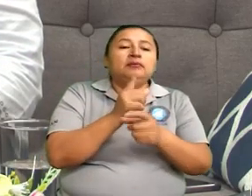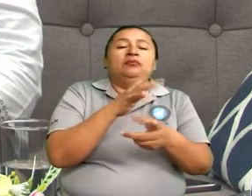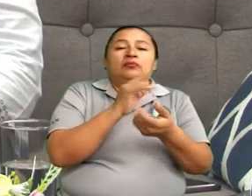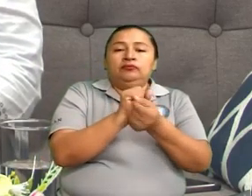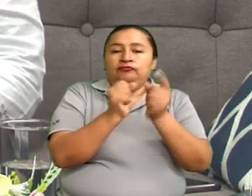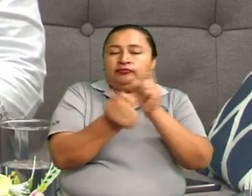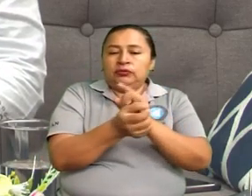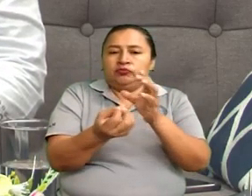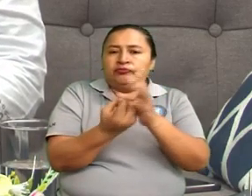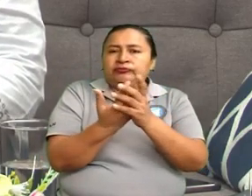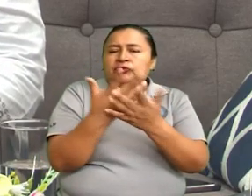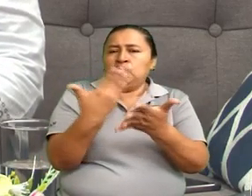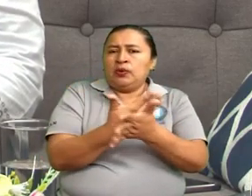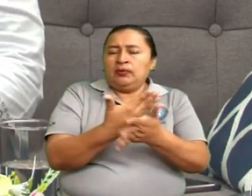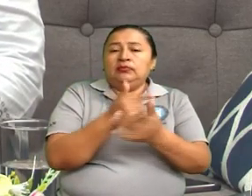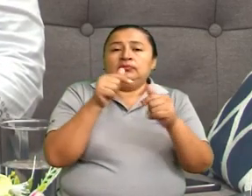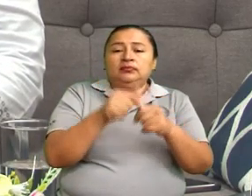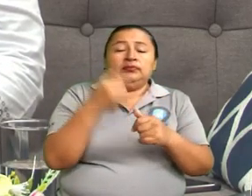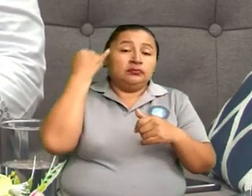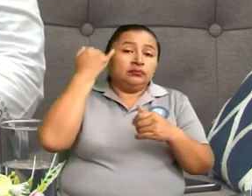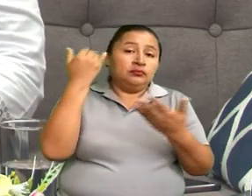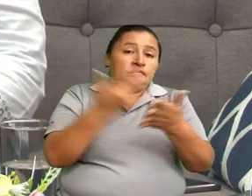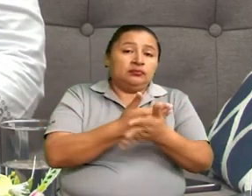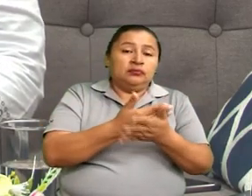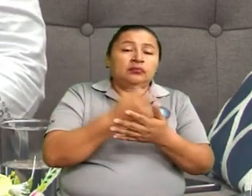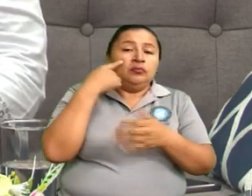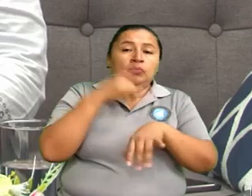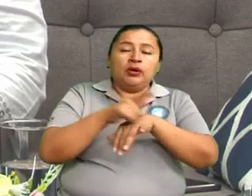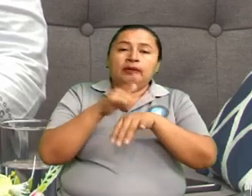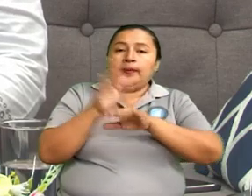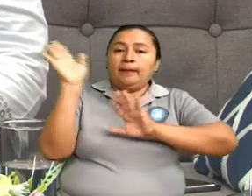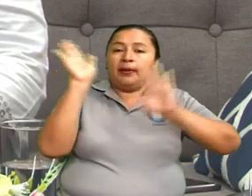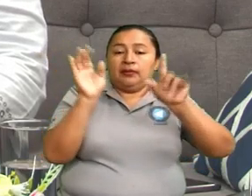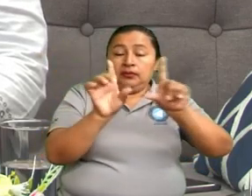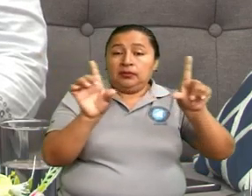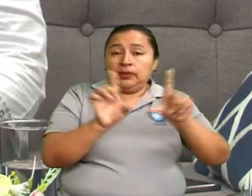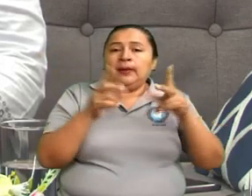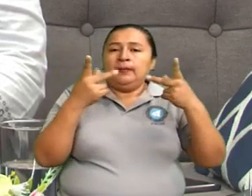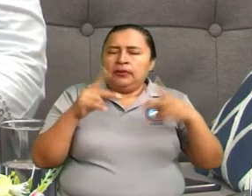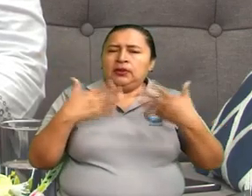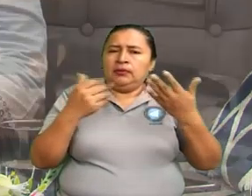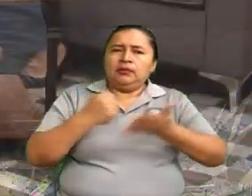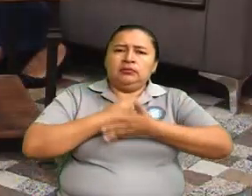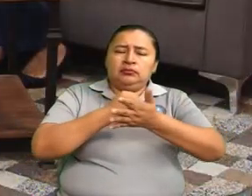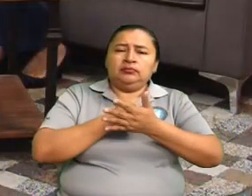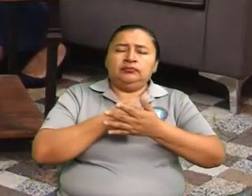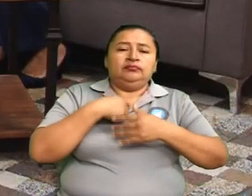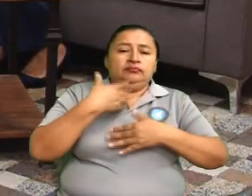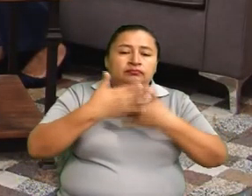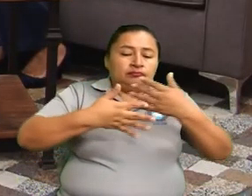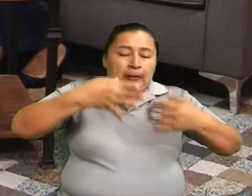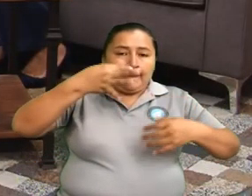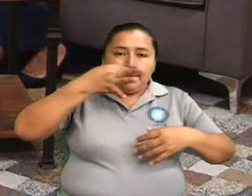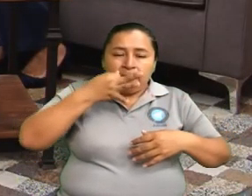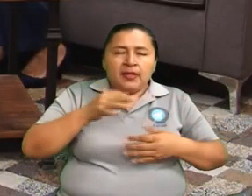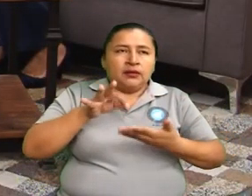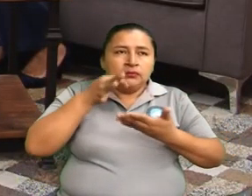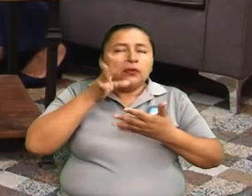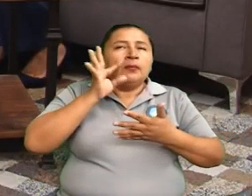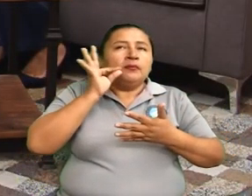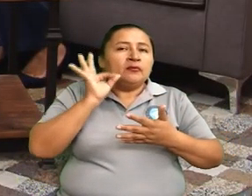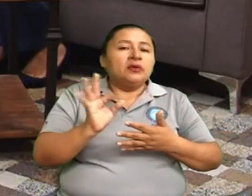transformación. Seguimos con los emprendedores buscando mercados locales, pero también ayudándolos a graduarse en esa calidad que les permita